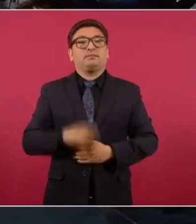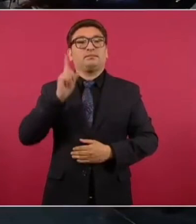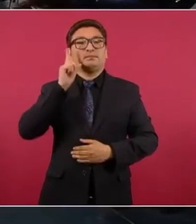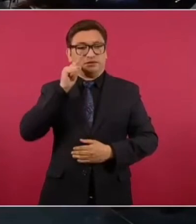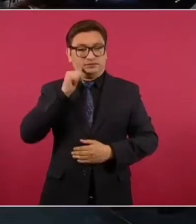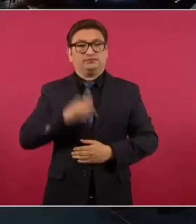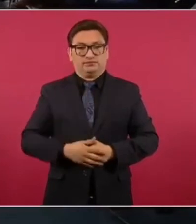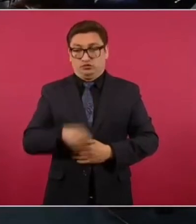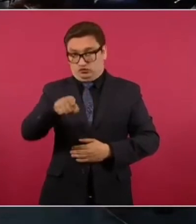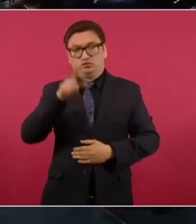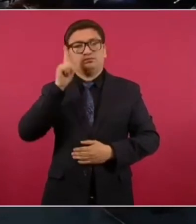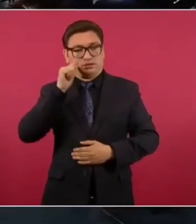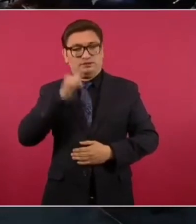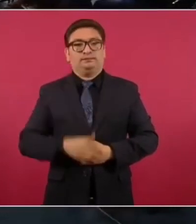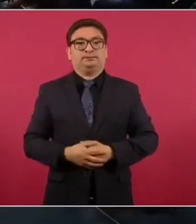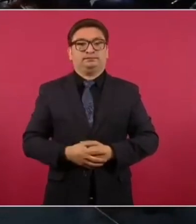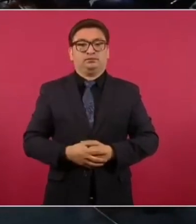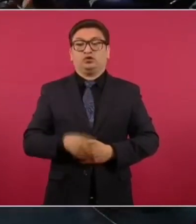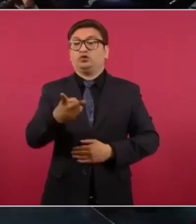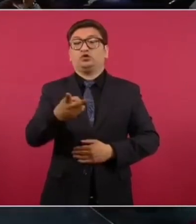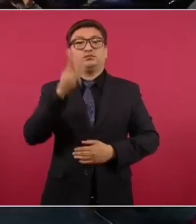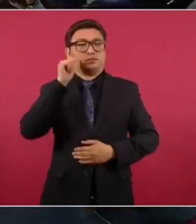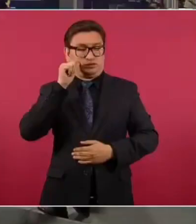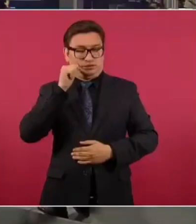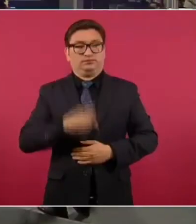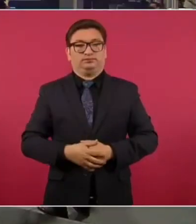Mañana, tú mañana, 2 mañana,